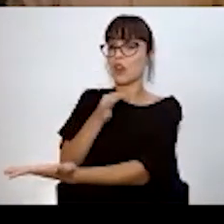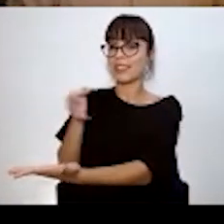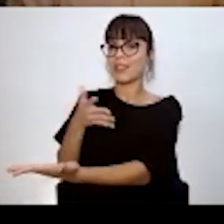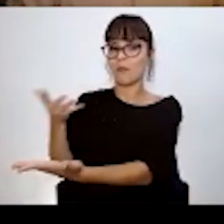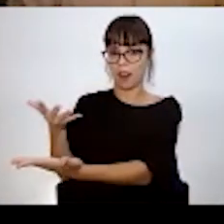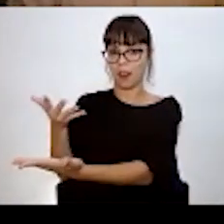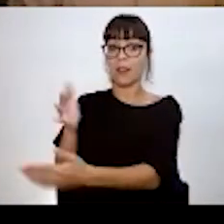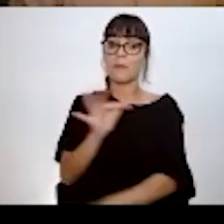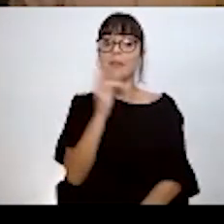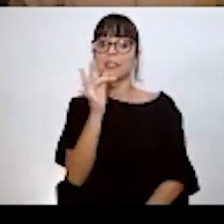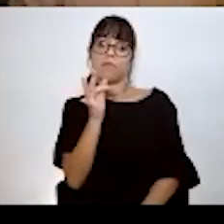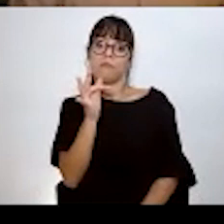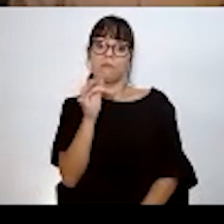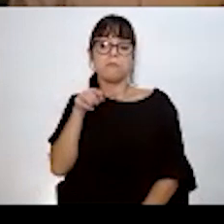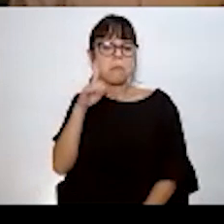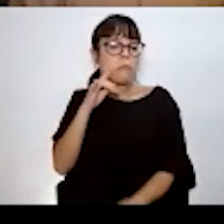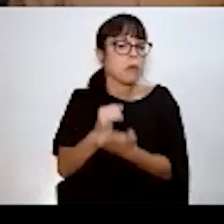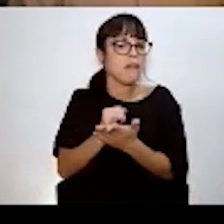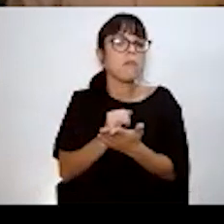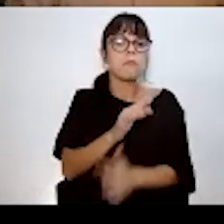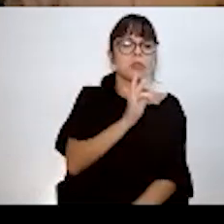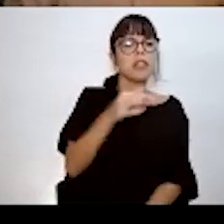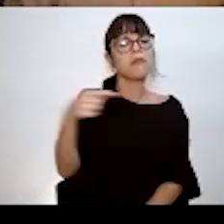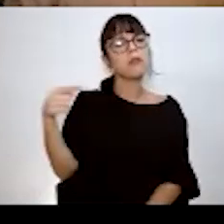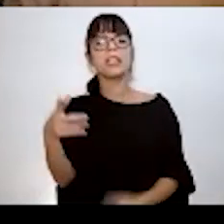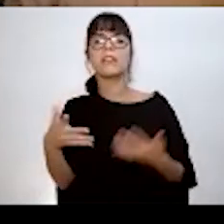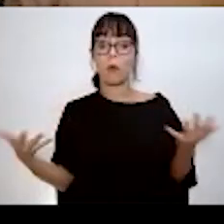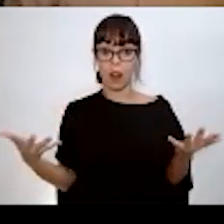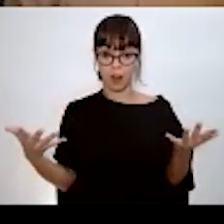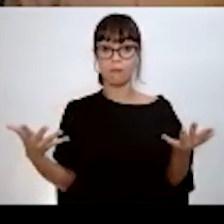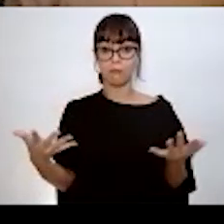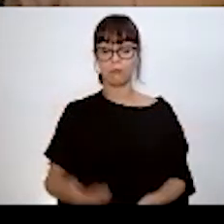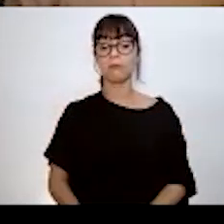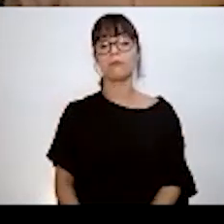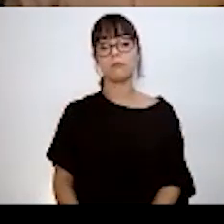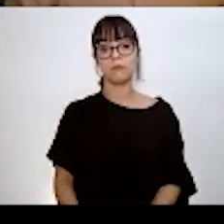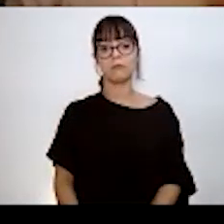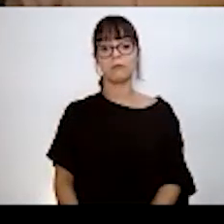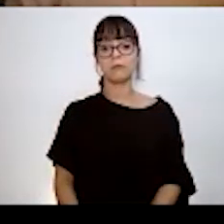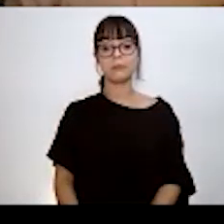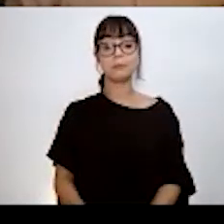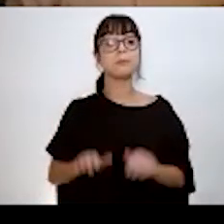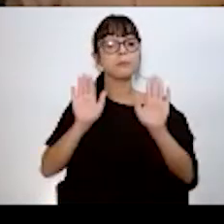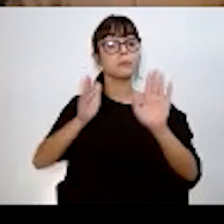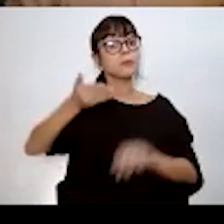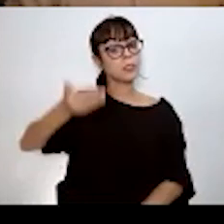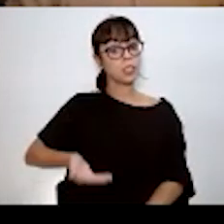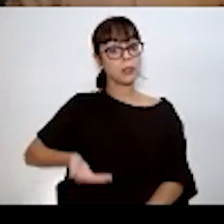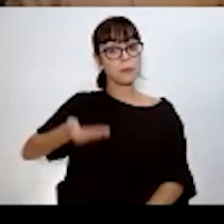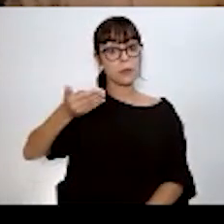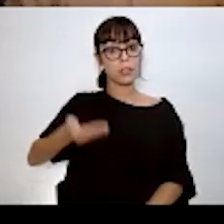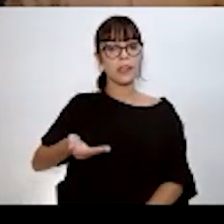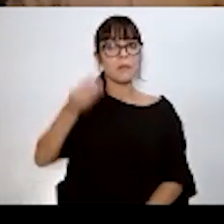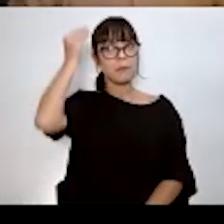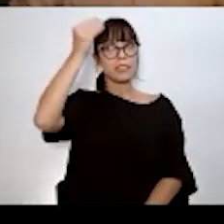tipo de análisis. Lo que sí creo que es importante es que tenemos que romper ese marco. Tenemos